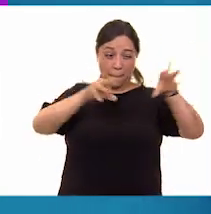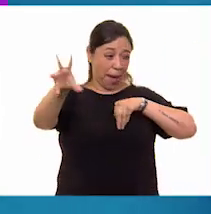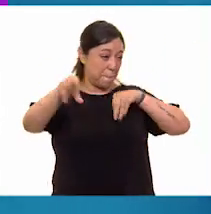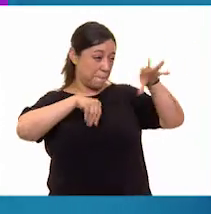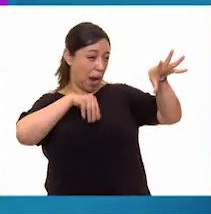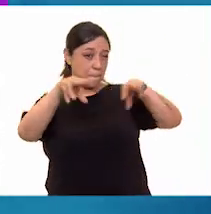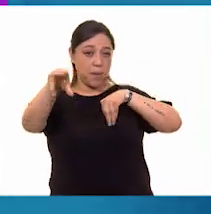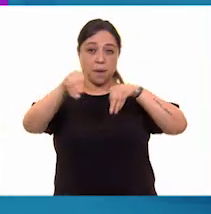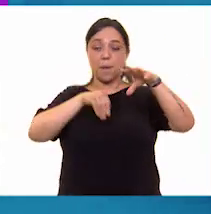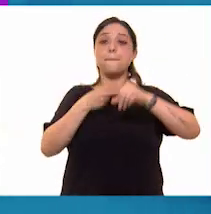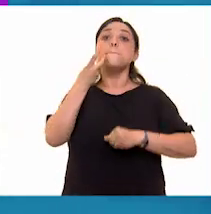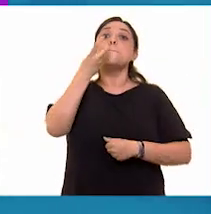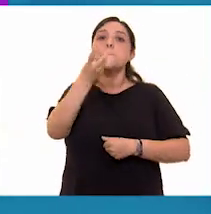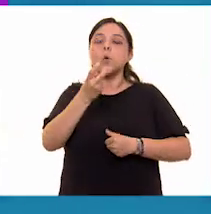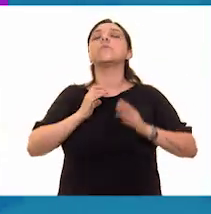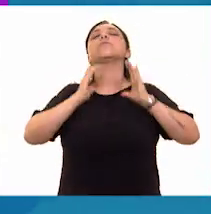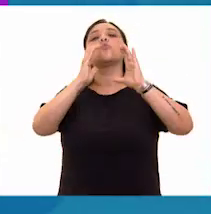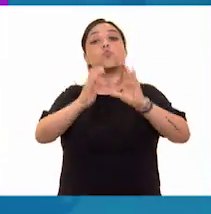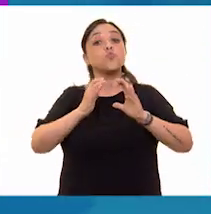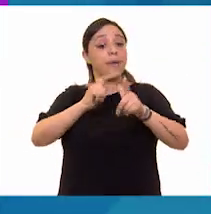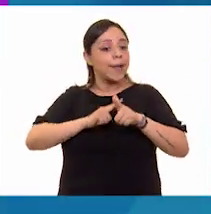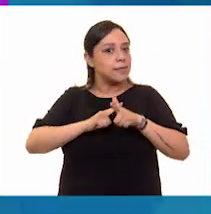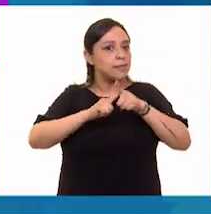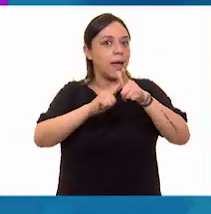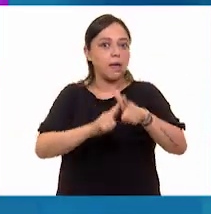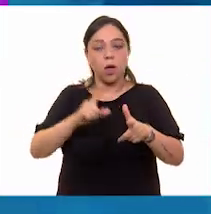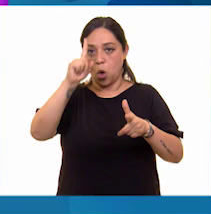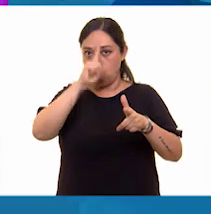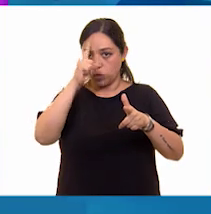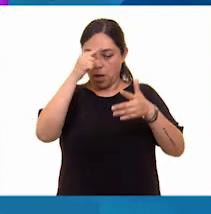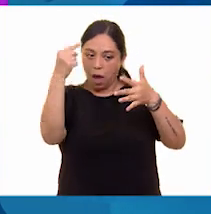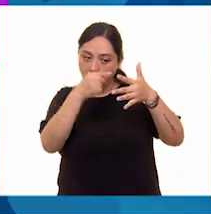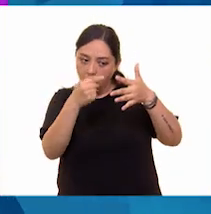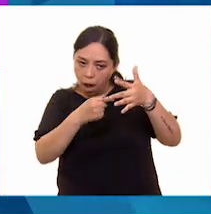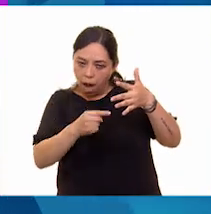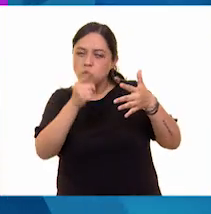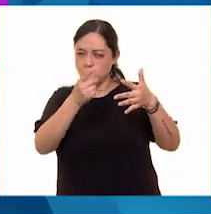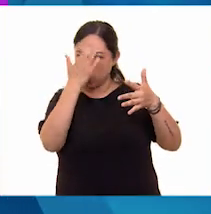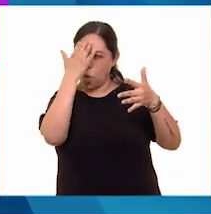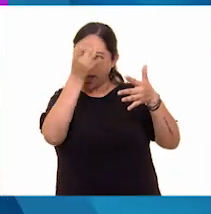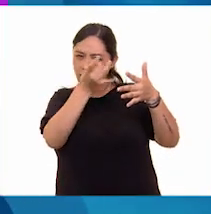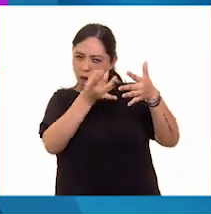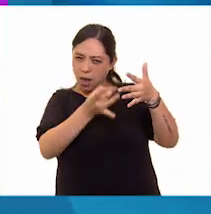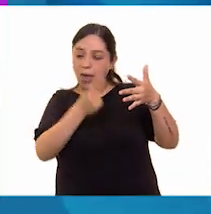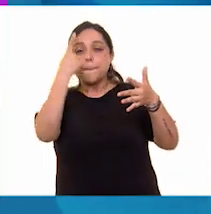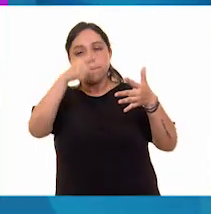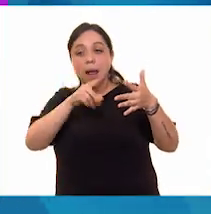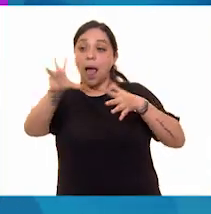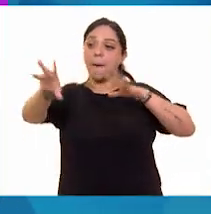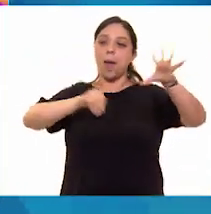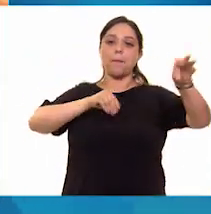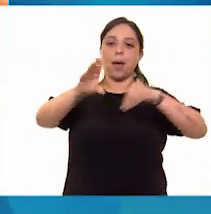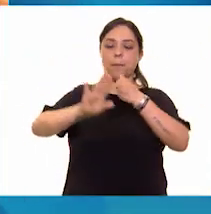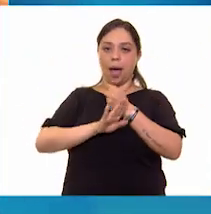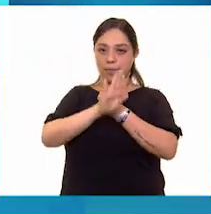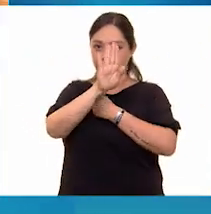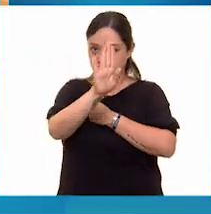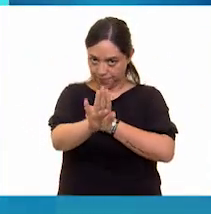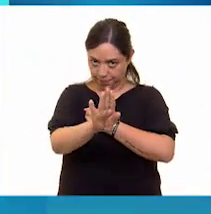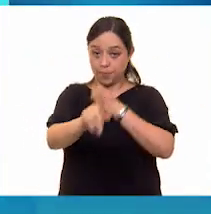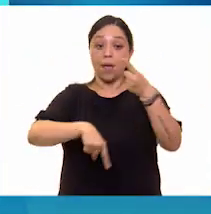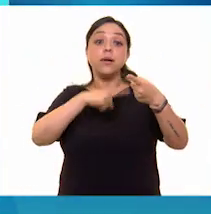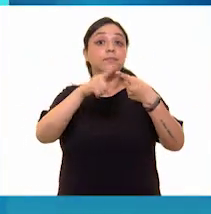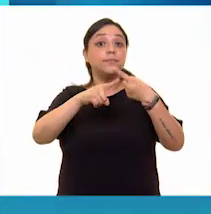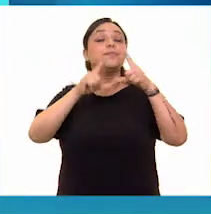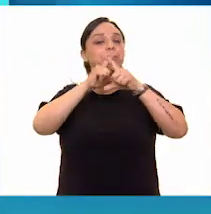personas. Por eso hay que continuar cuidándonos siguiendo las buenas prácticas que ya todos conocemos para evitar contagiarnos.